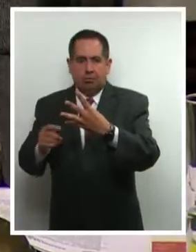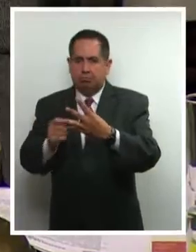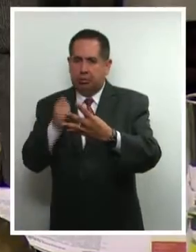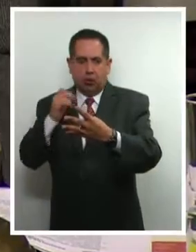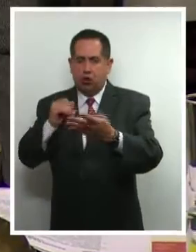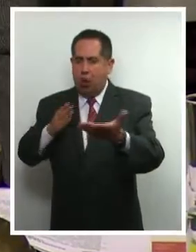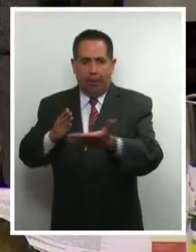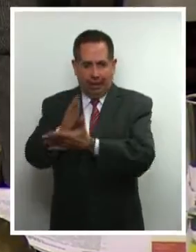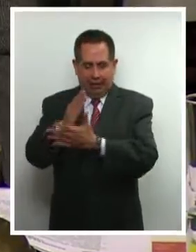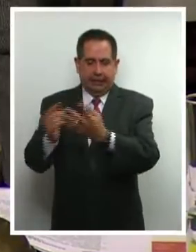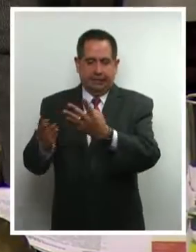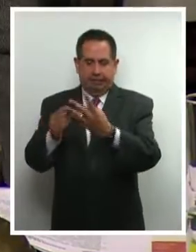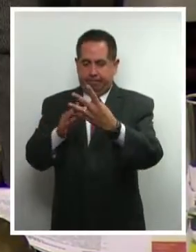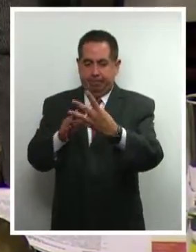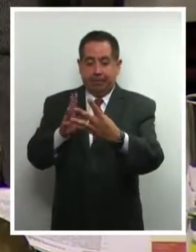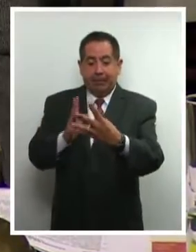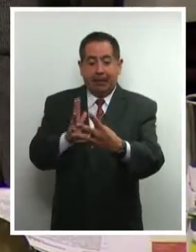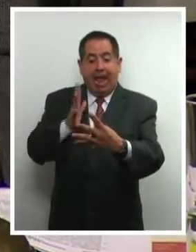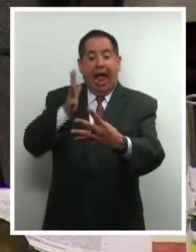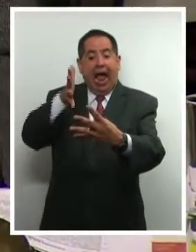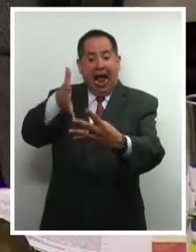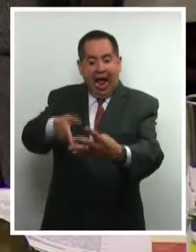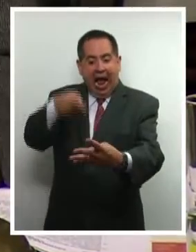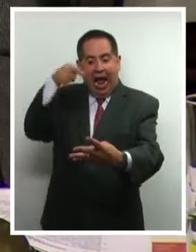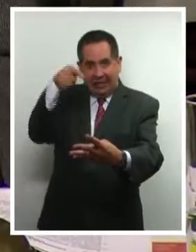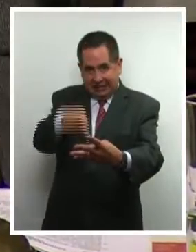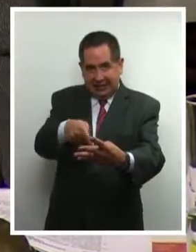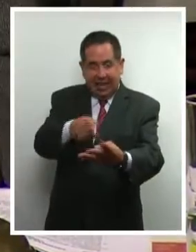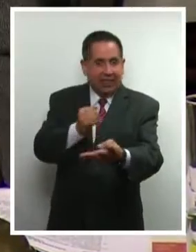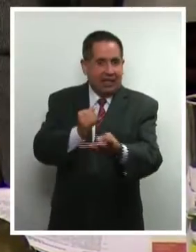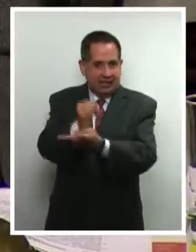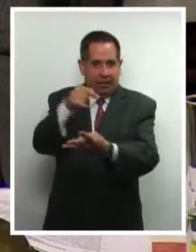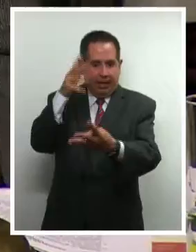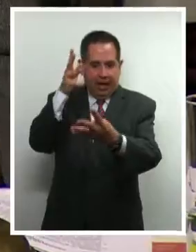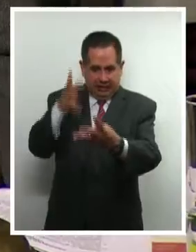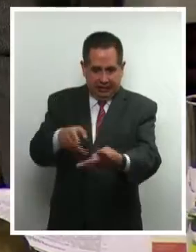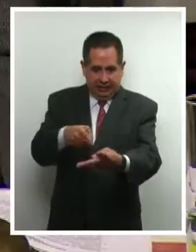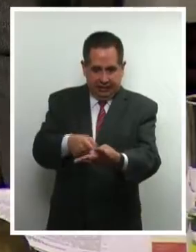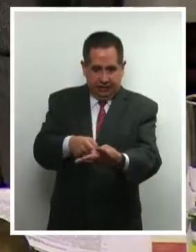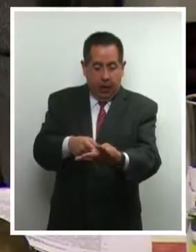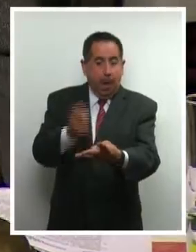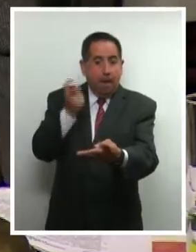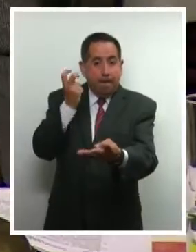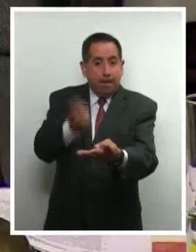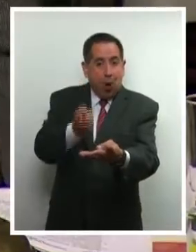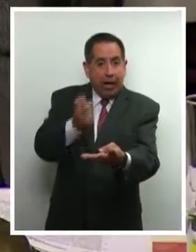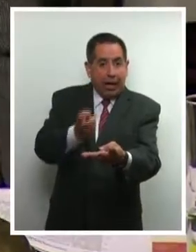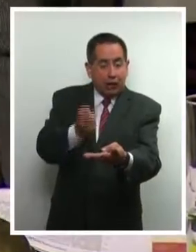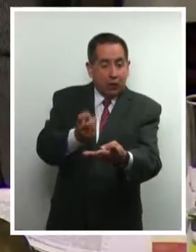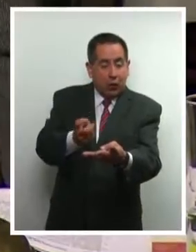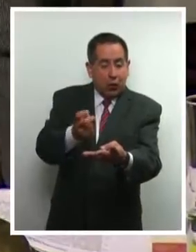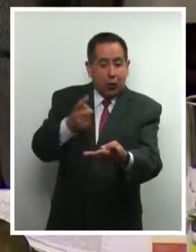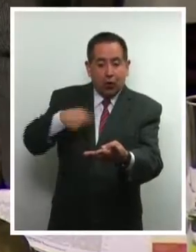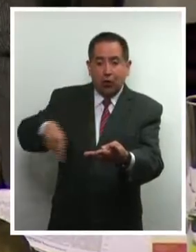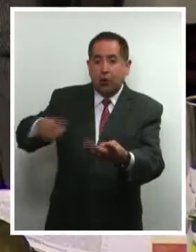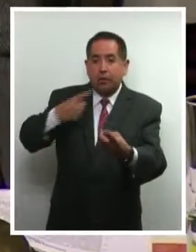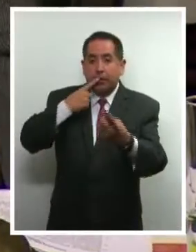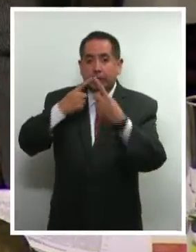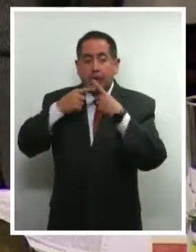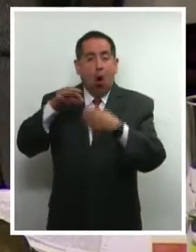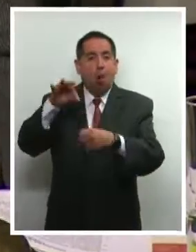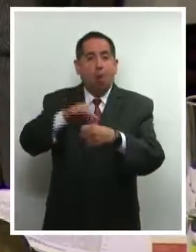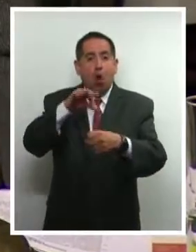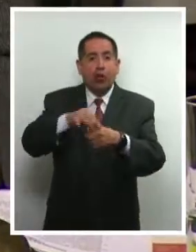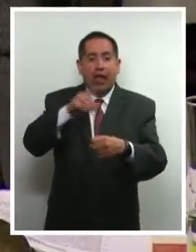rechazadas y se quedan en los términos del dictamen, y por esa razón se someten a la